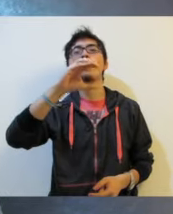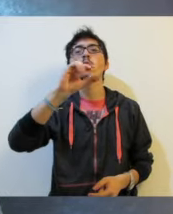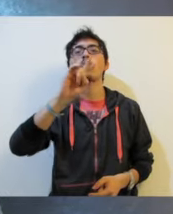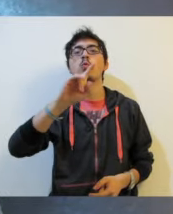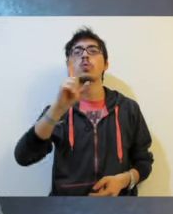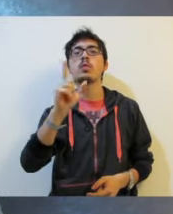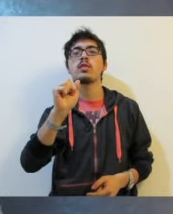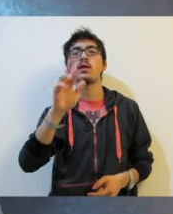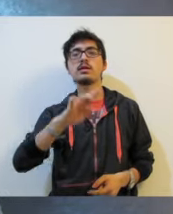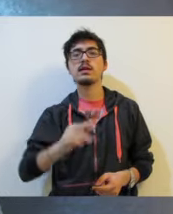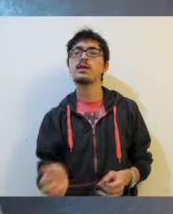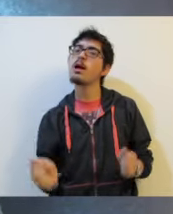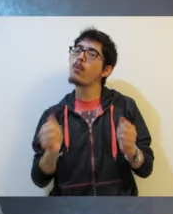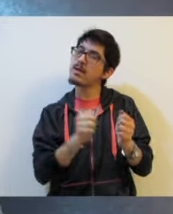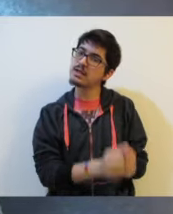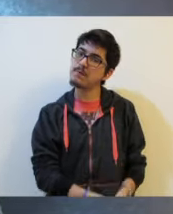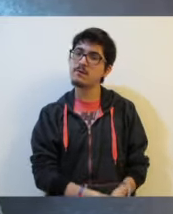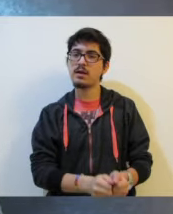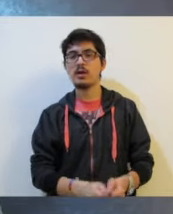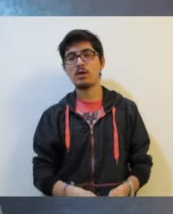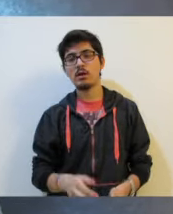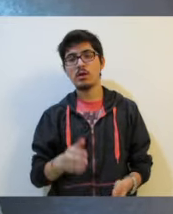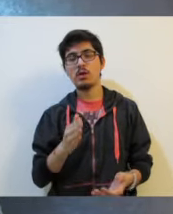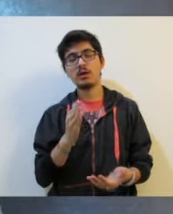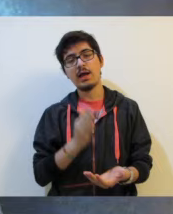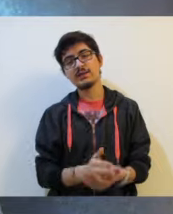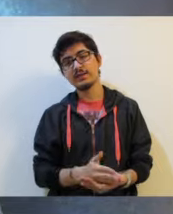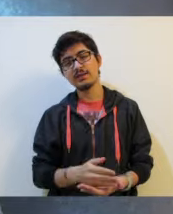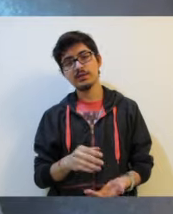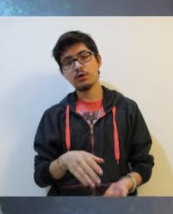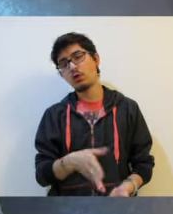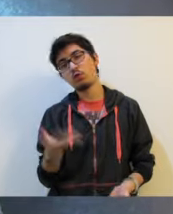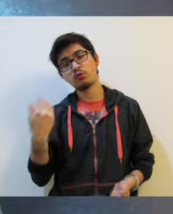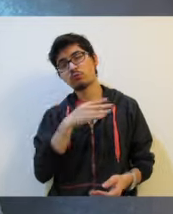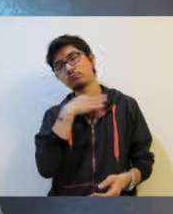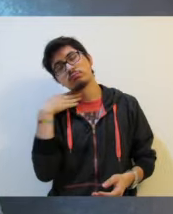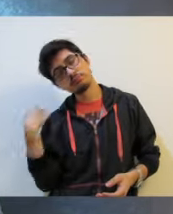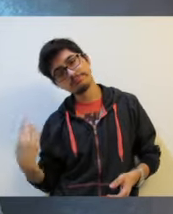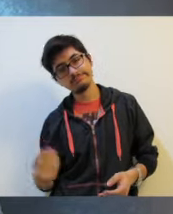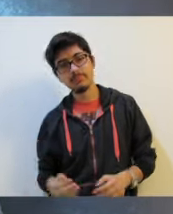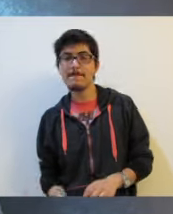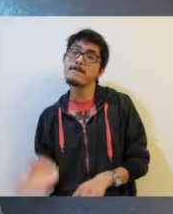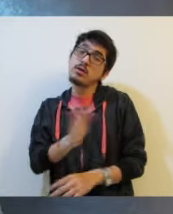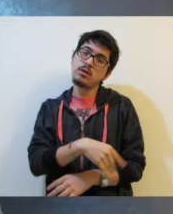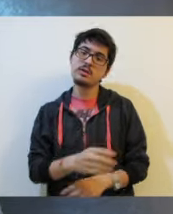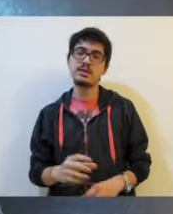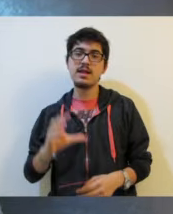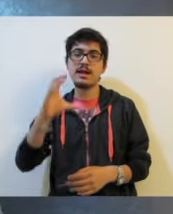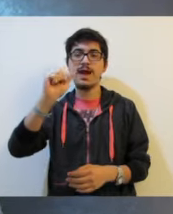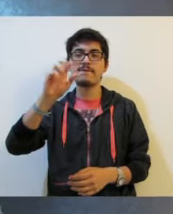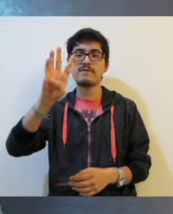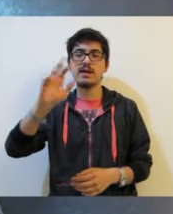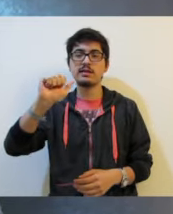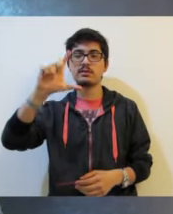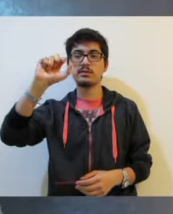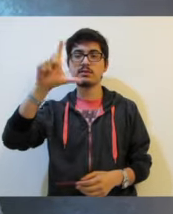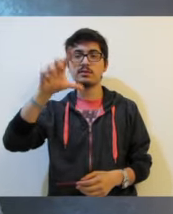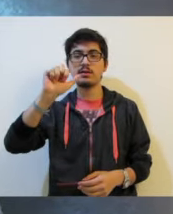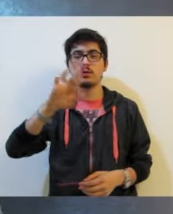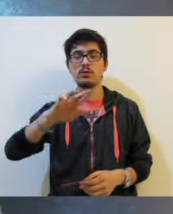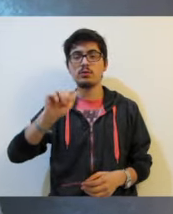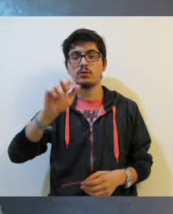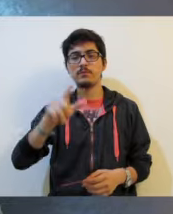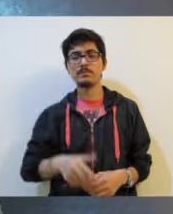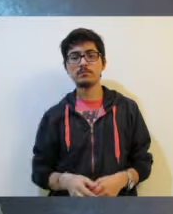él estaba solo, así que decidió que quería conseguir un poco de dinero, respaldarse como caballero y participar en